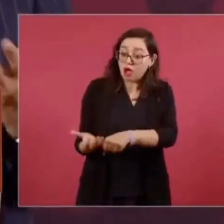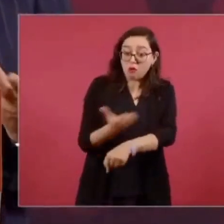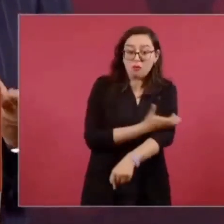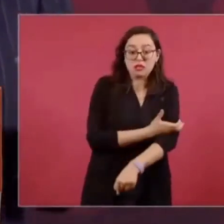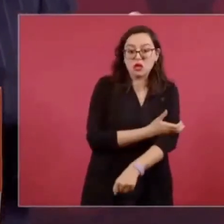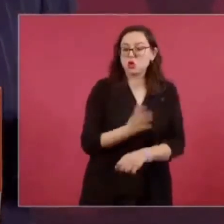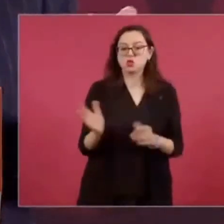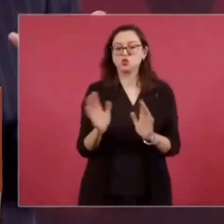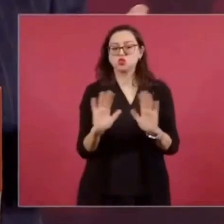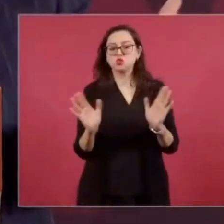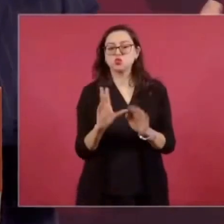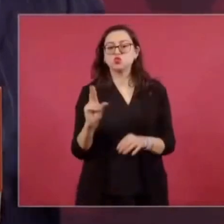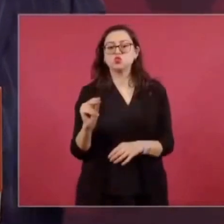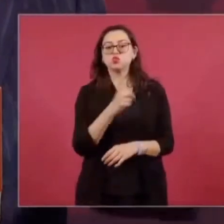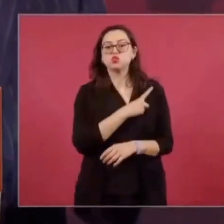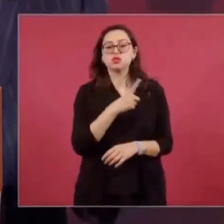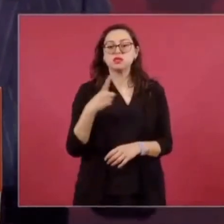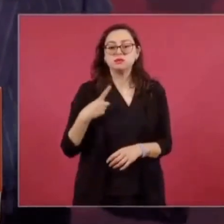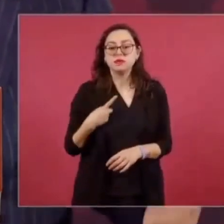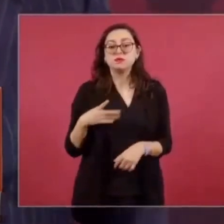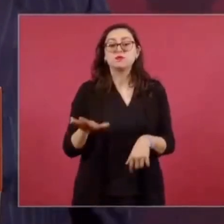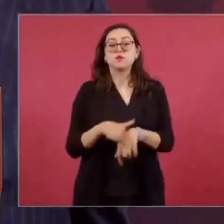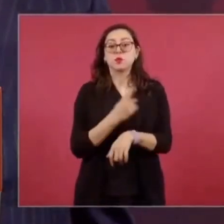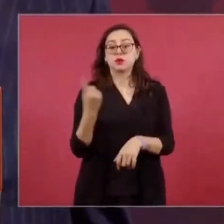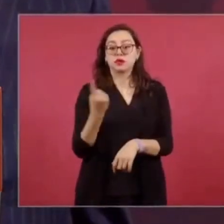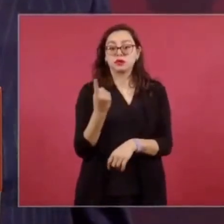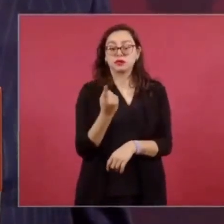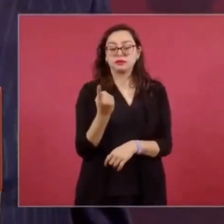no se fuesen a sensibilizar,